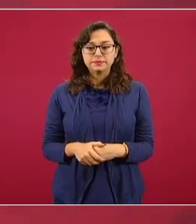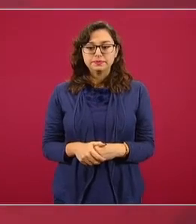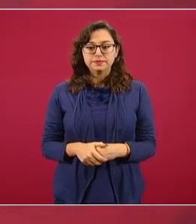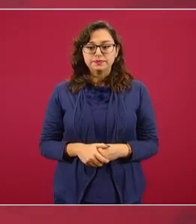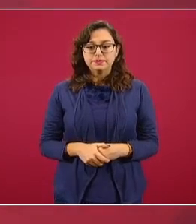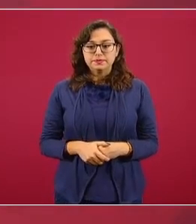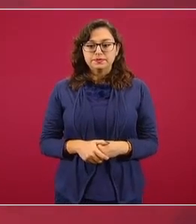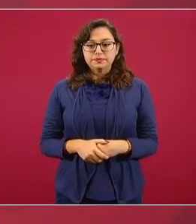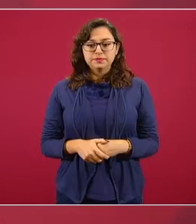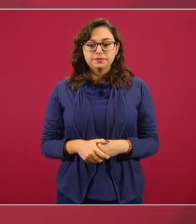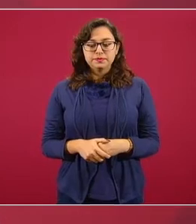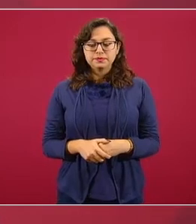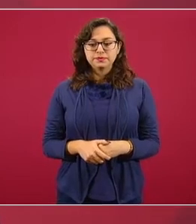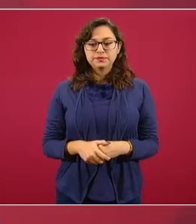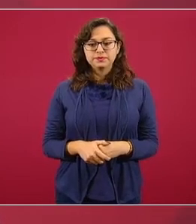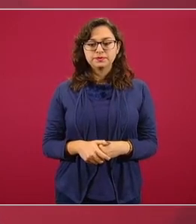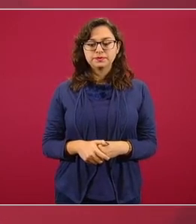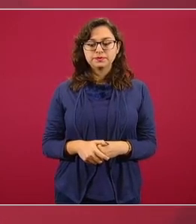siguen